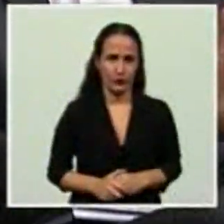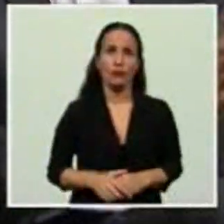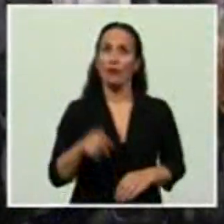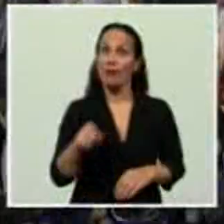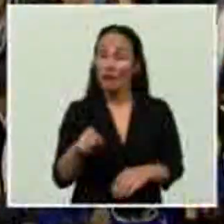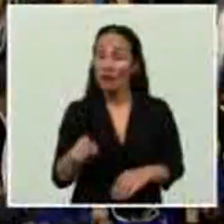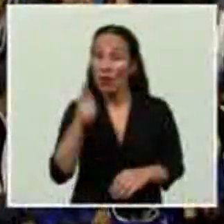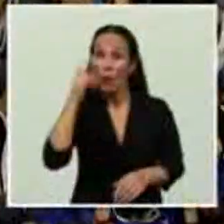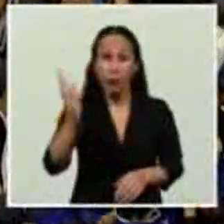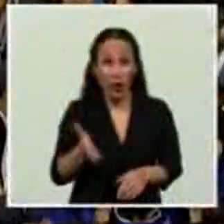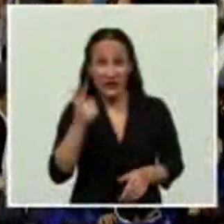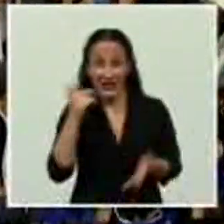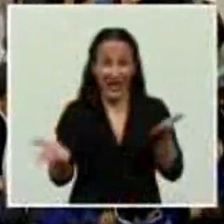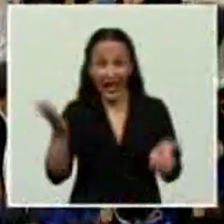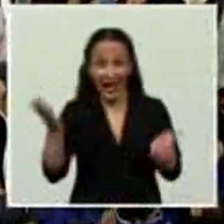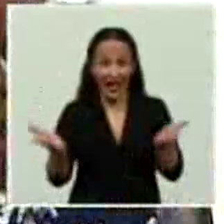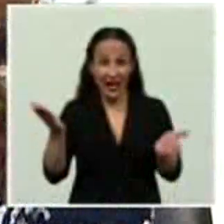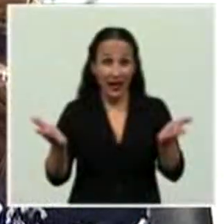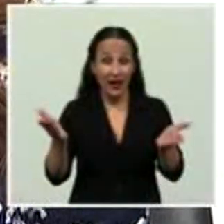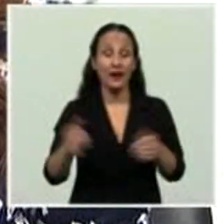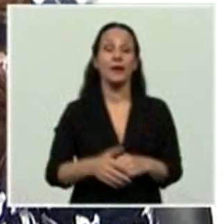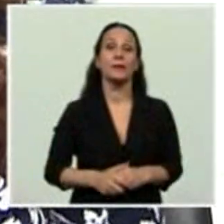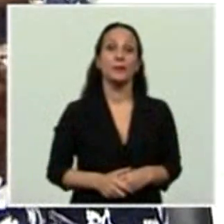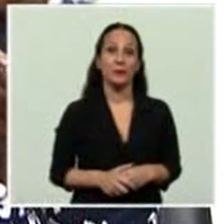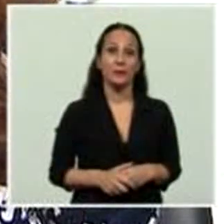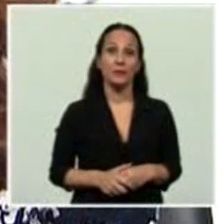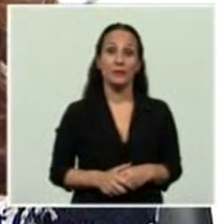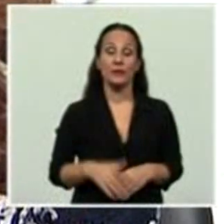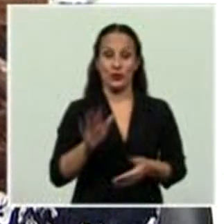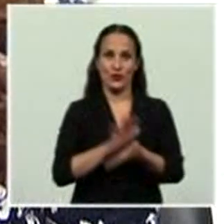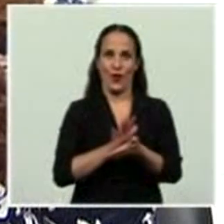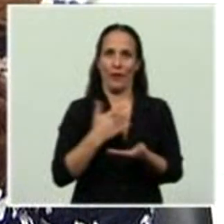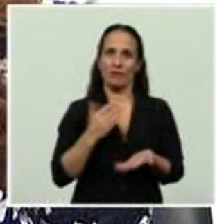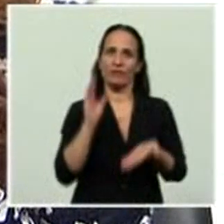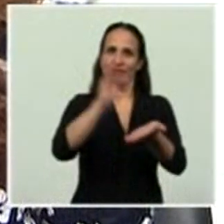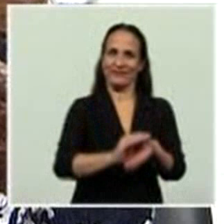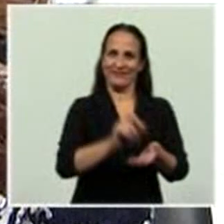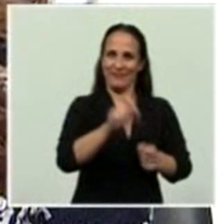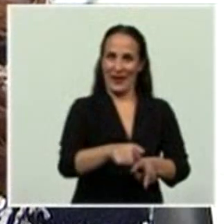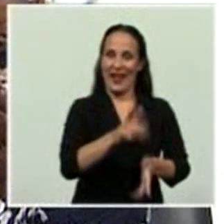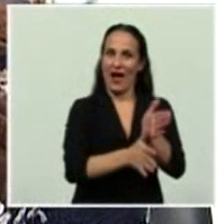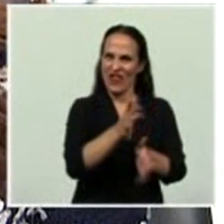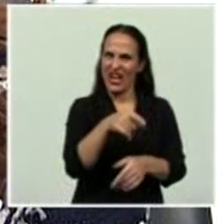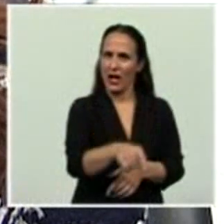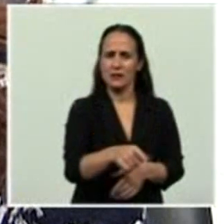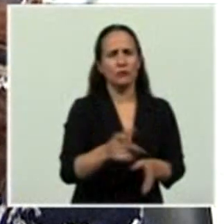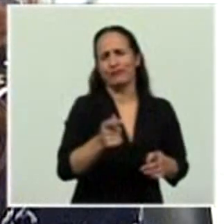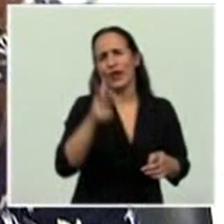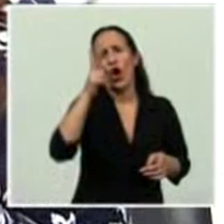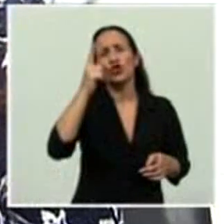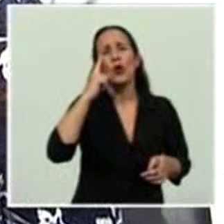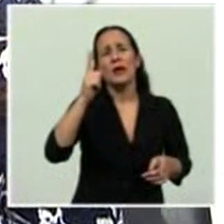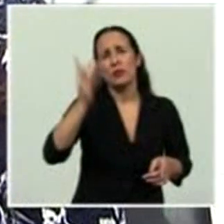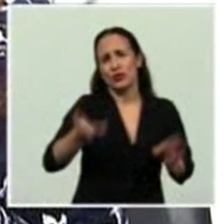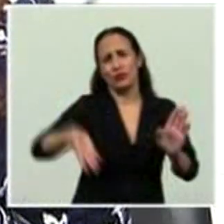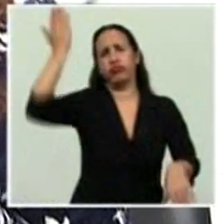el porcentaje el porcentaje en inversión de becas ha crecido más de 8000